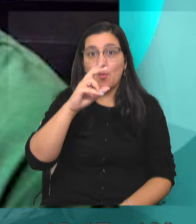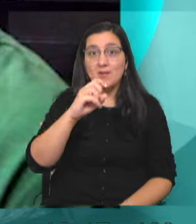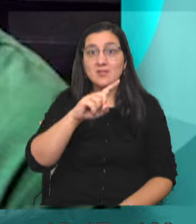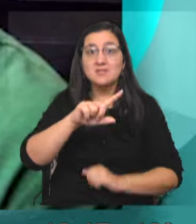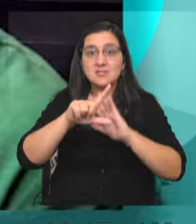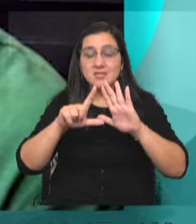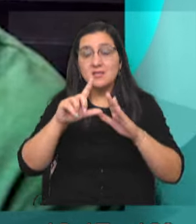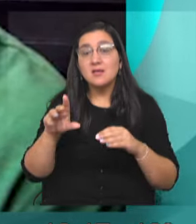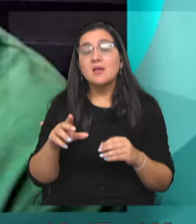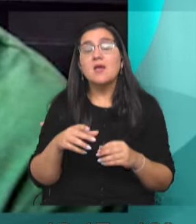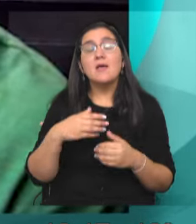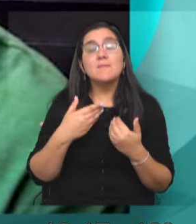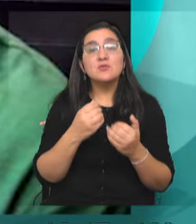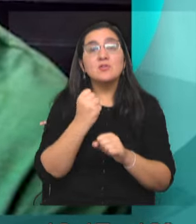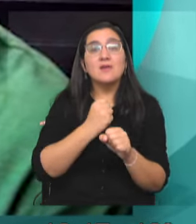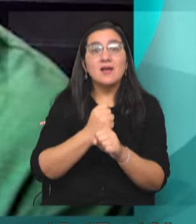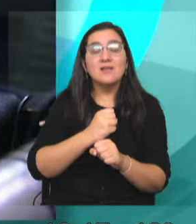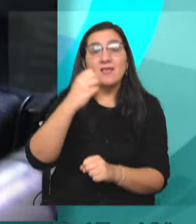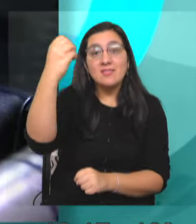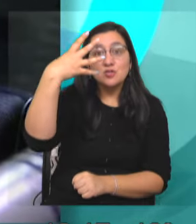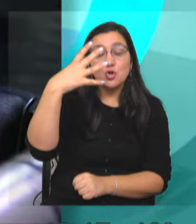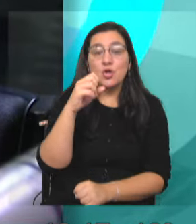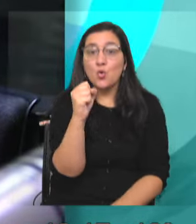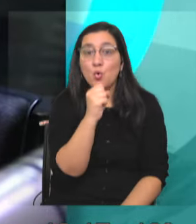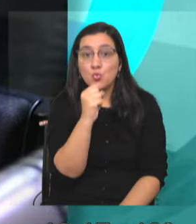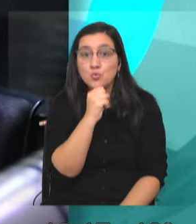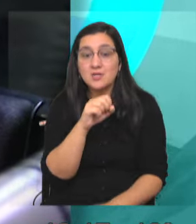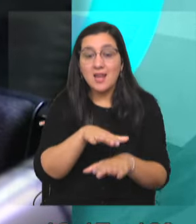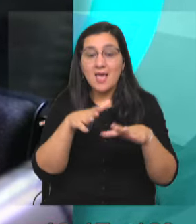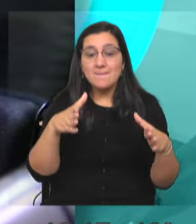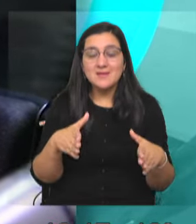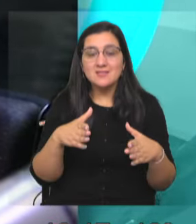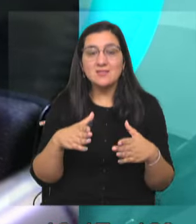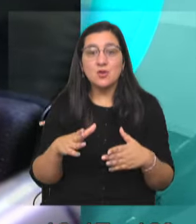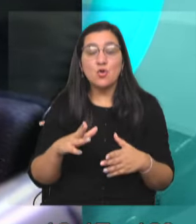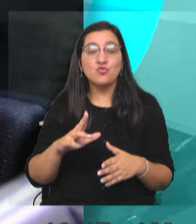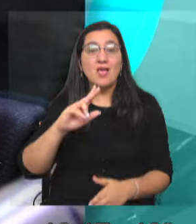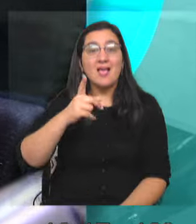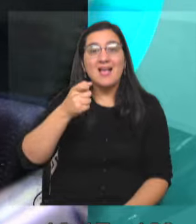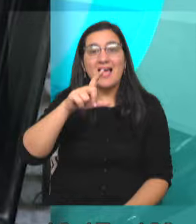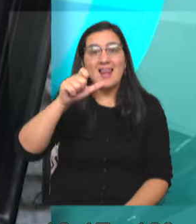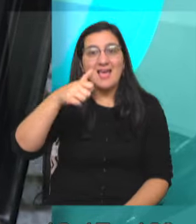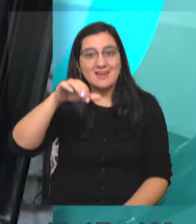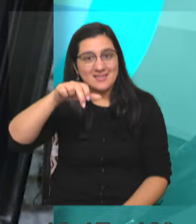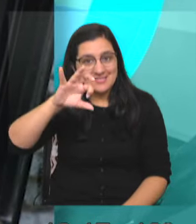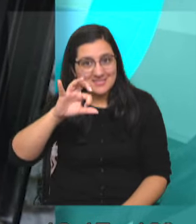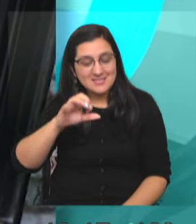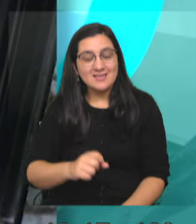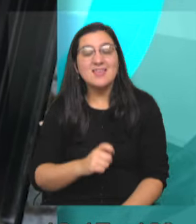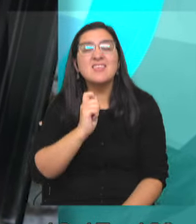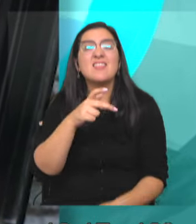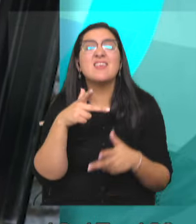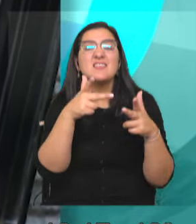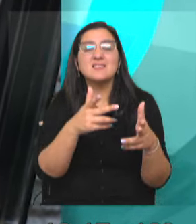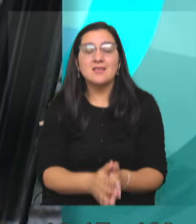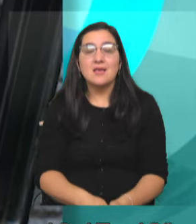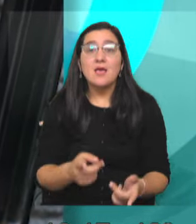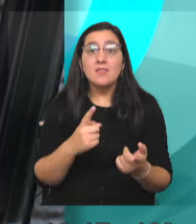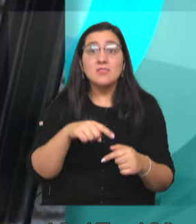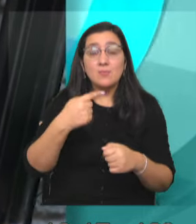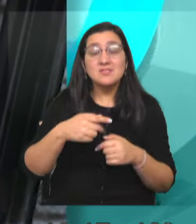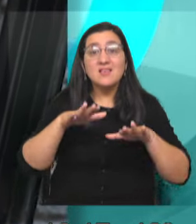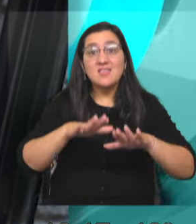a Del Sol FM, donde co-conduce el programa La Mesa de los Galanes y Quién Te Dice. En 2020 condujo Quédate en